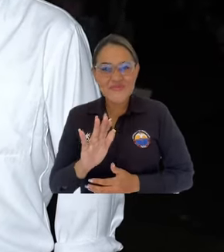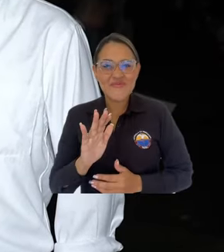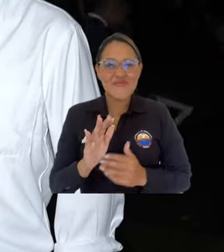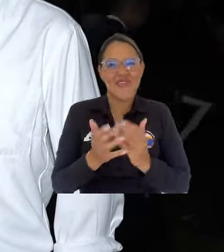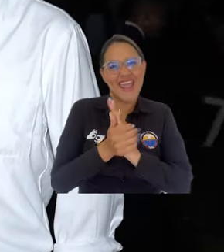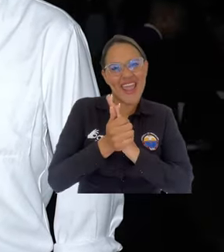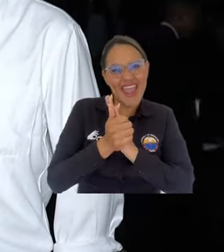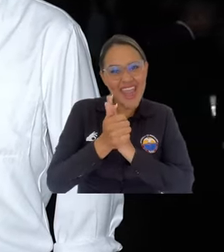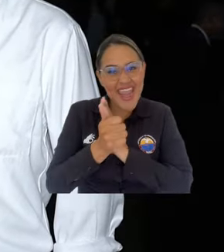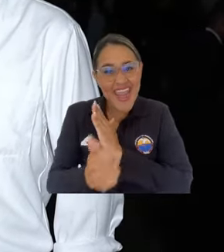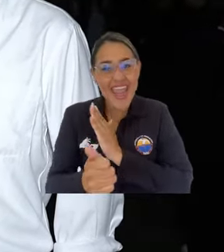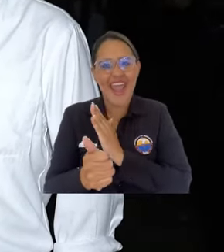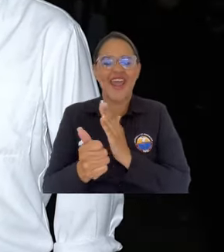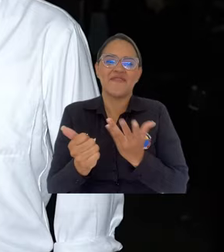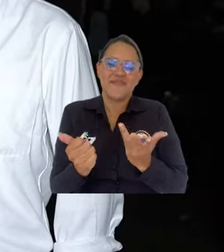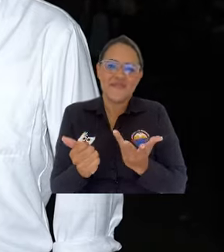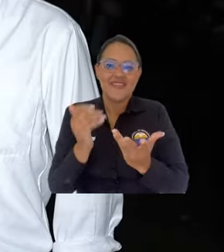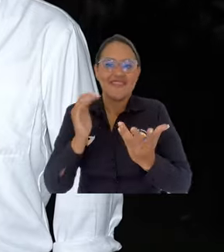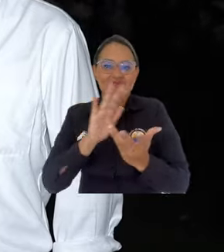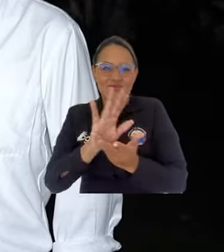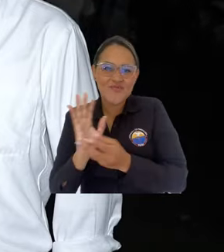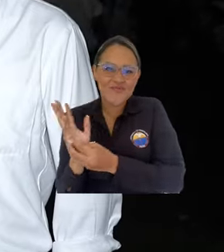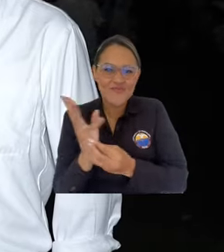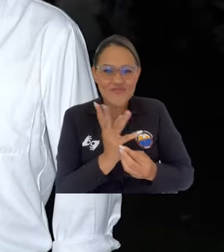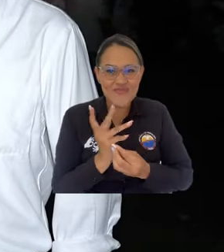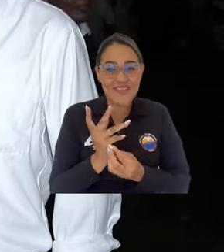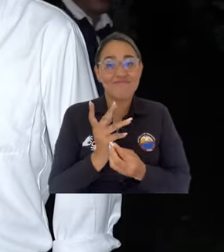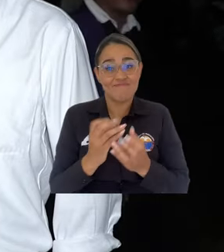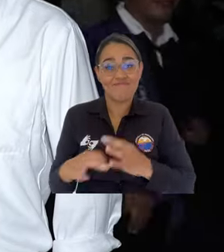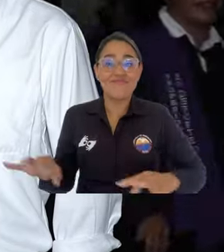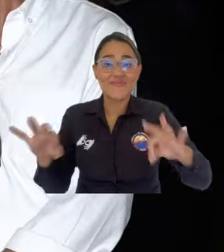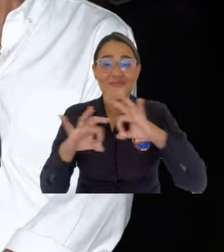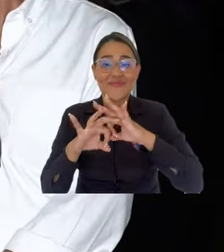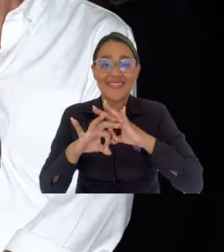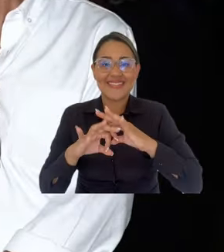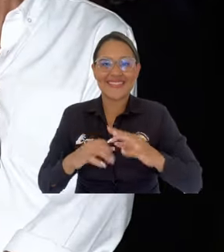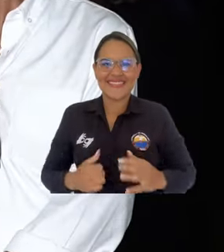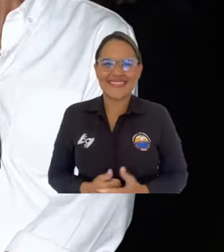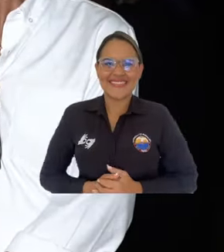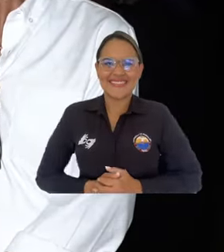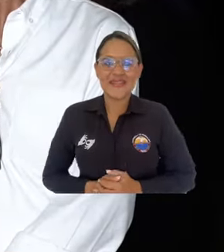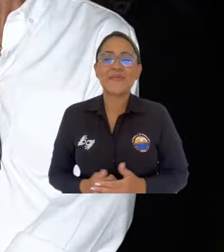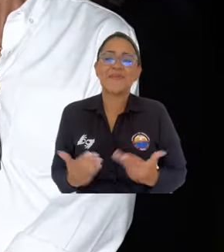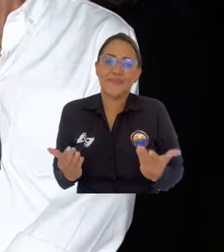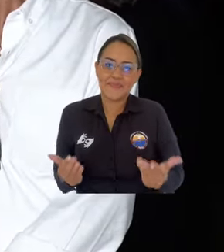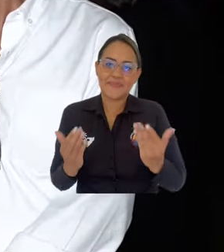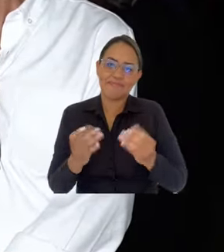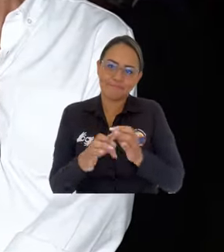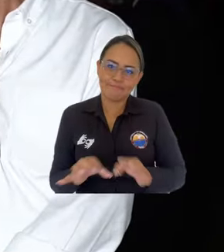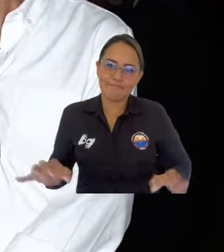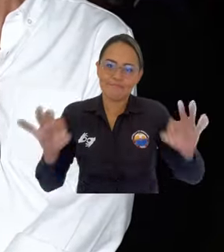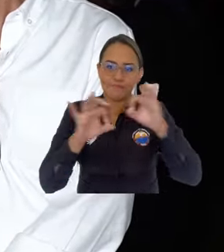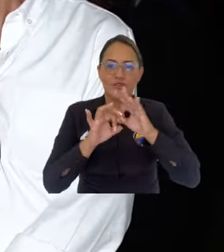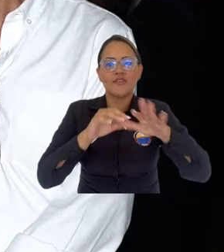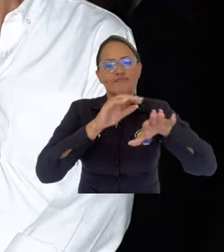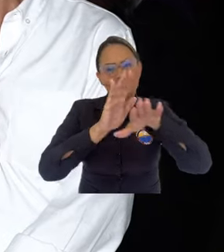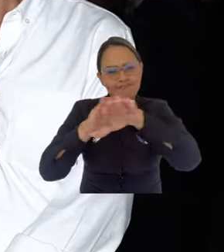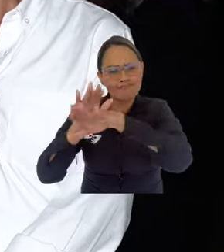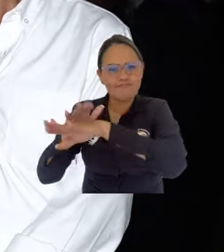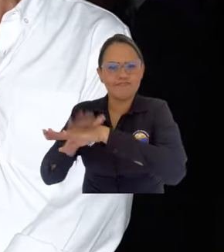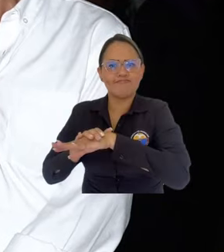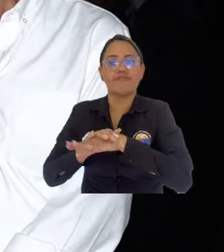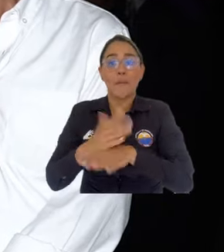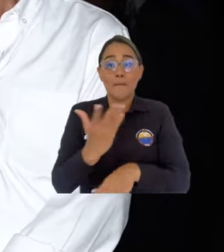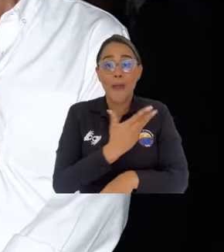esas artes muy importantes que es para nosotros. Invito a esas mamás que tienen esos chicos talentosos en